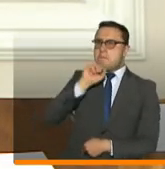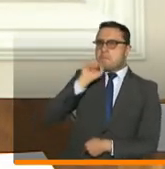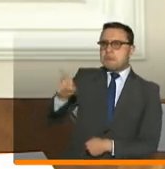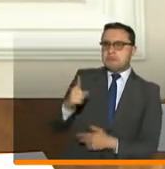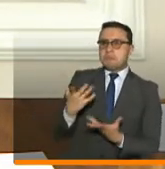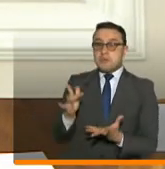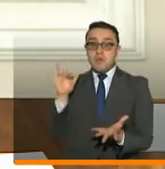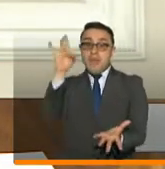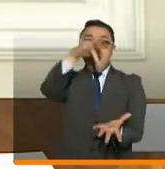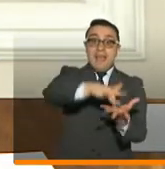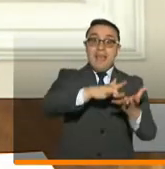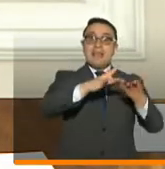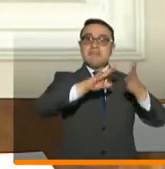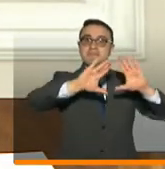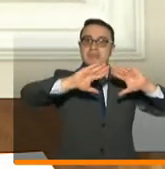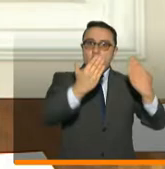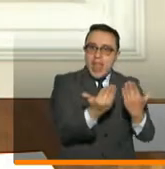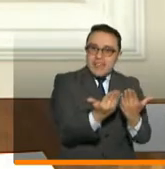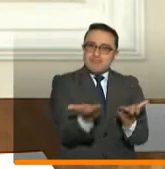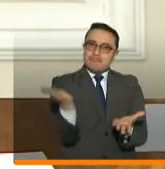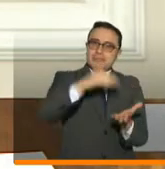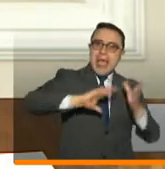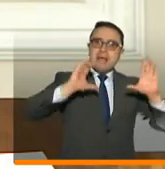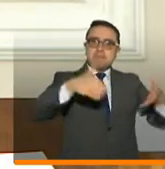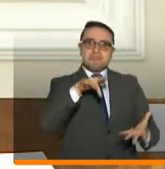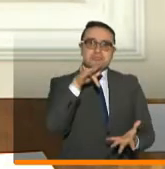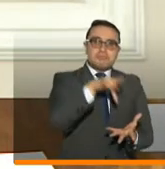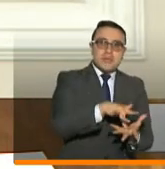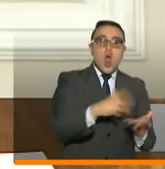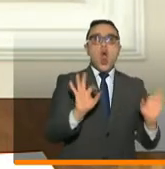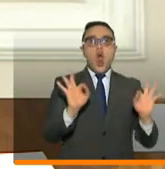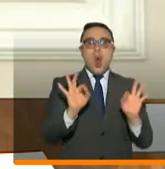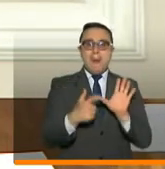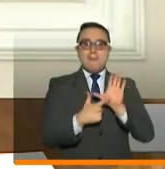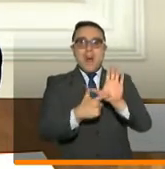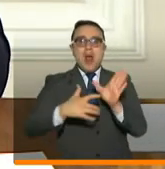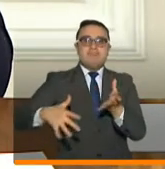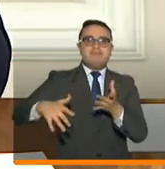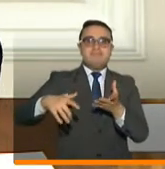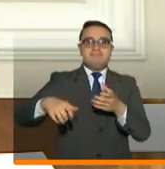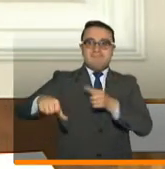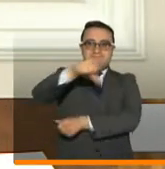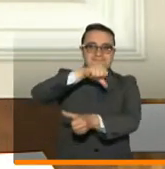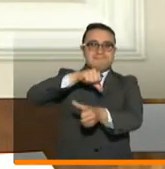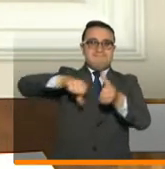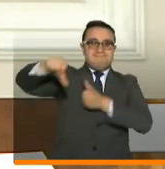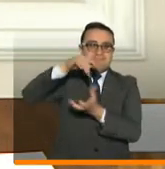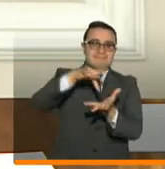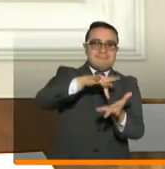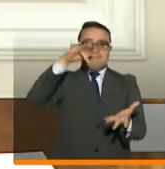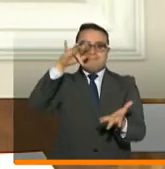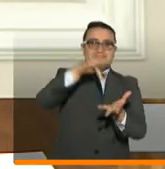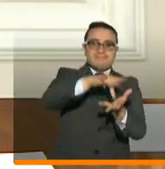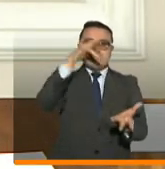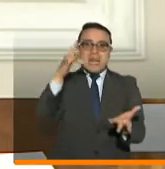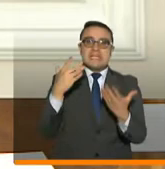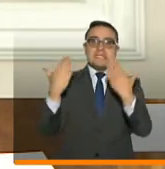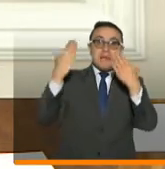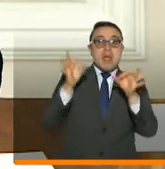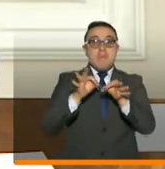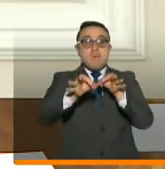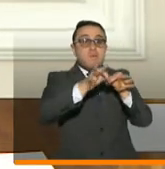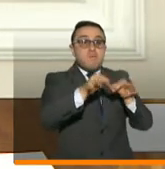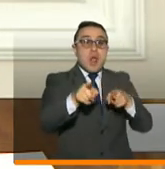Hemos visto también cómo se ha ido trabajando según el nivel de afectación en los municipios, también cómo los planes de alternancia funcionan con las medidas